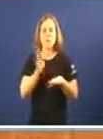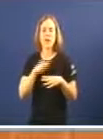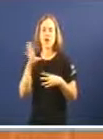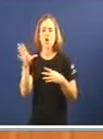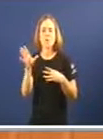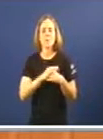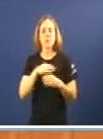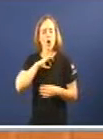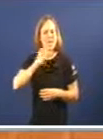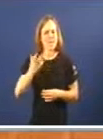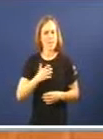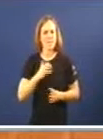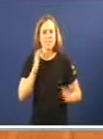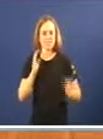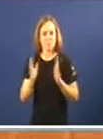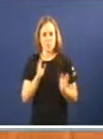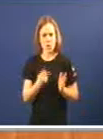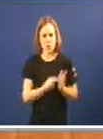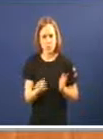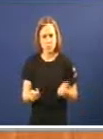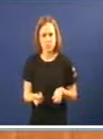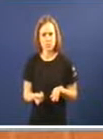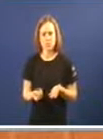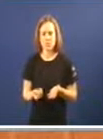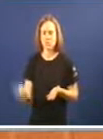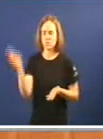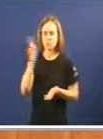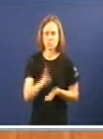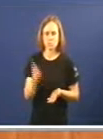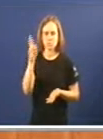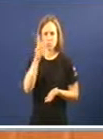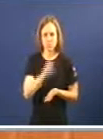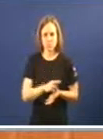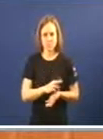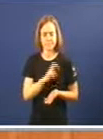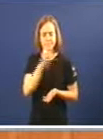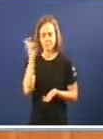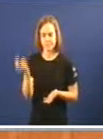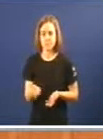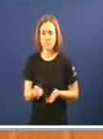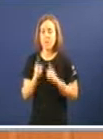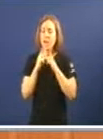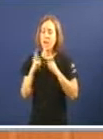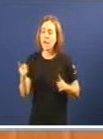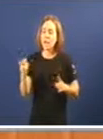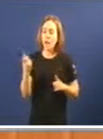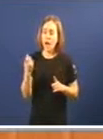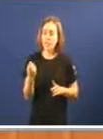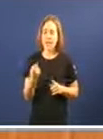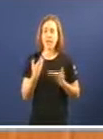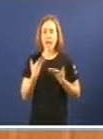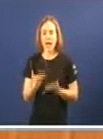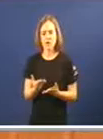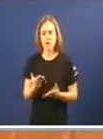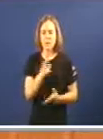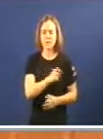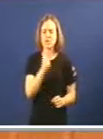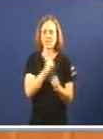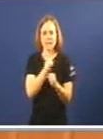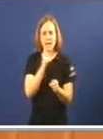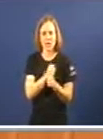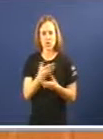etcétera etcétera es decir como siempre cuando hay que arrimar ombreiro arrima a los trabajadores ex trabajadoras de manera